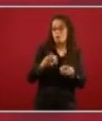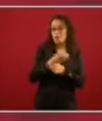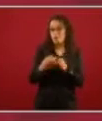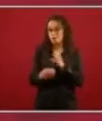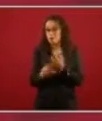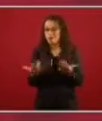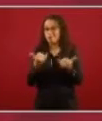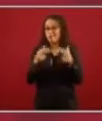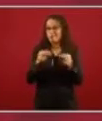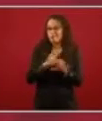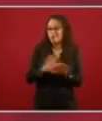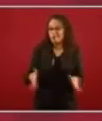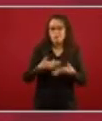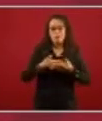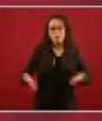ya no hay